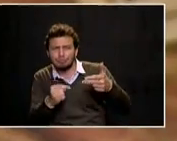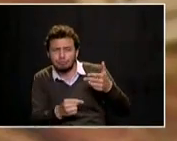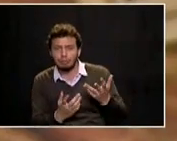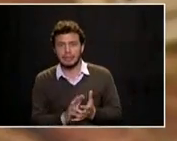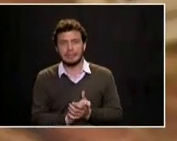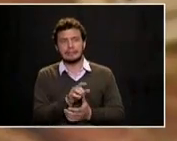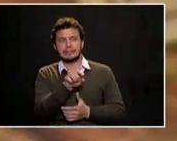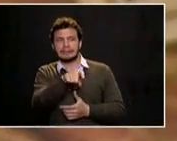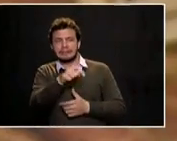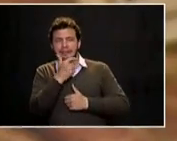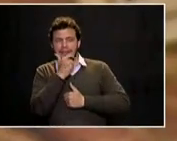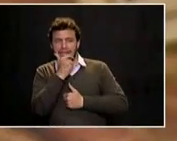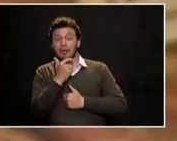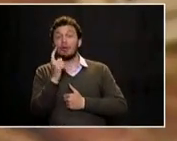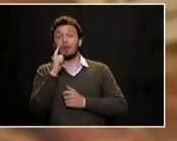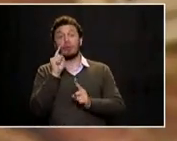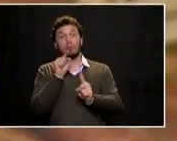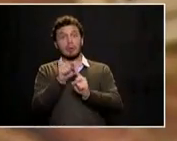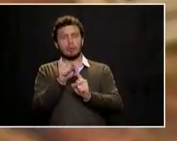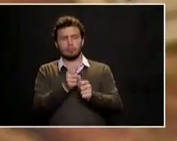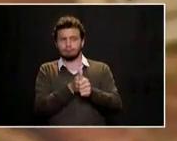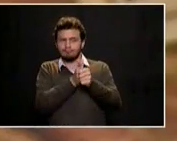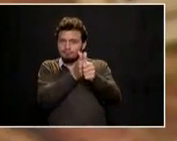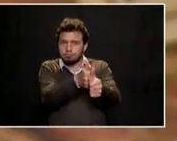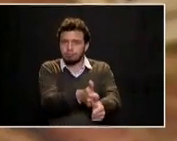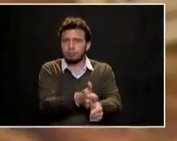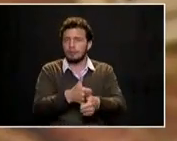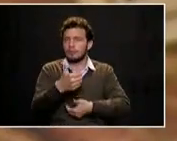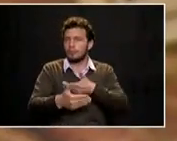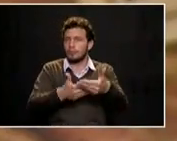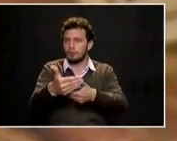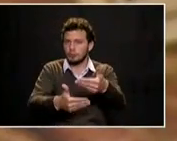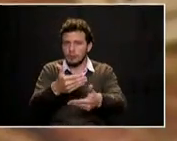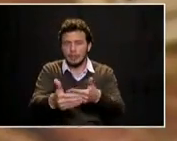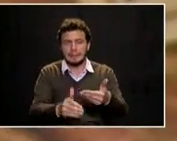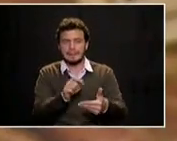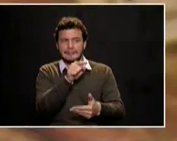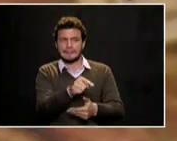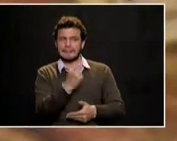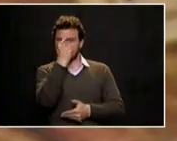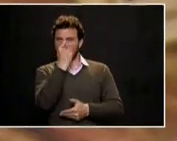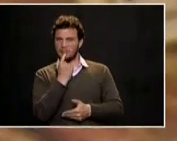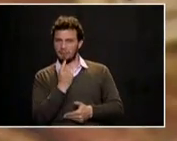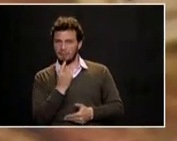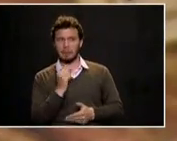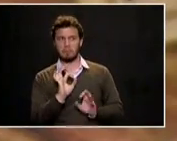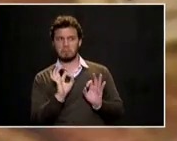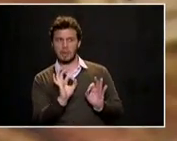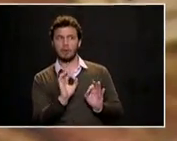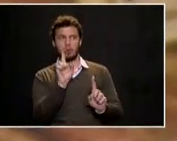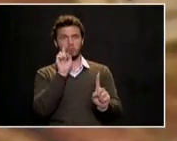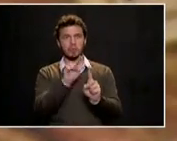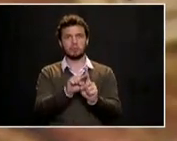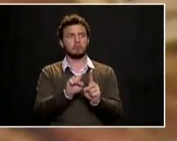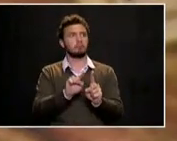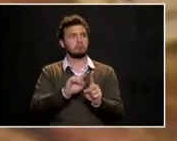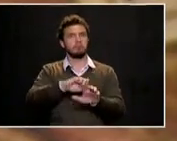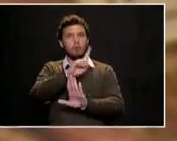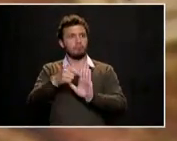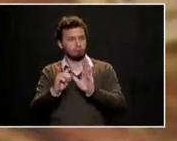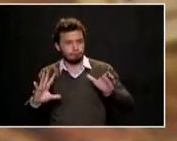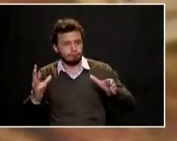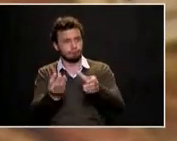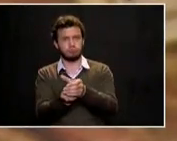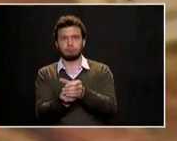de formalización, de recalificación de competencias para poder que ellos se integren también de la manera correcta,